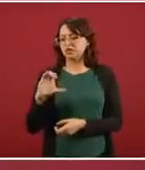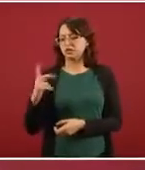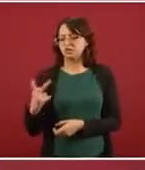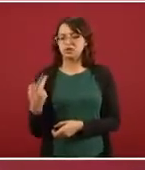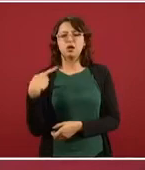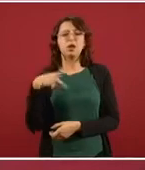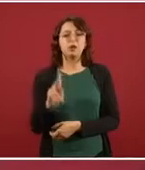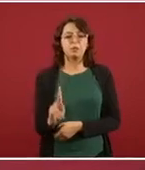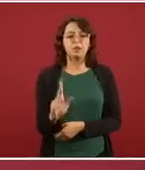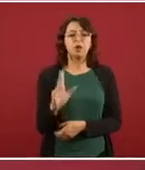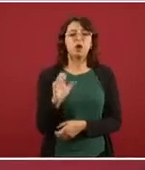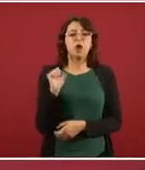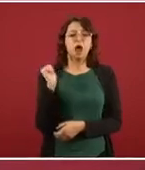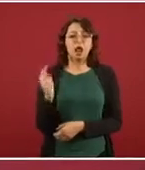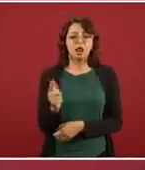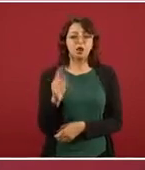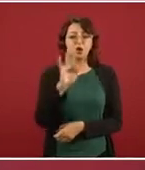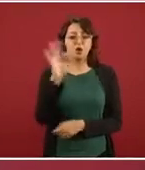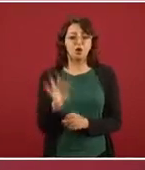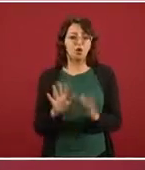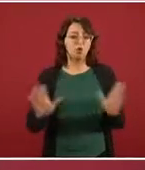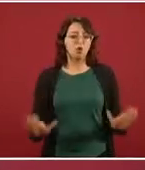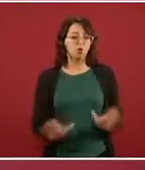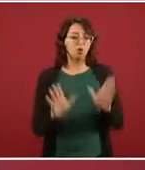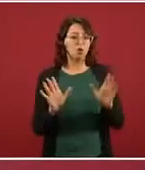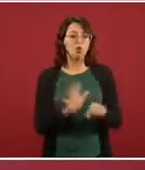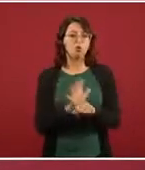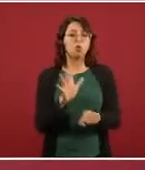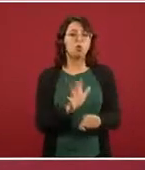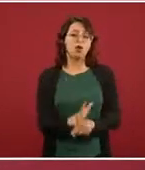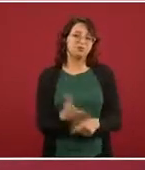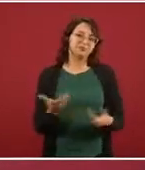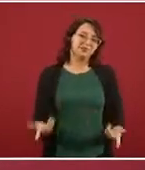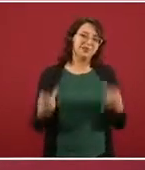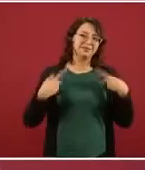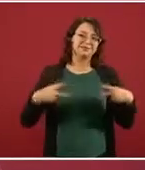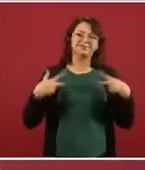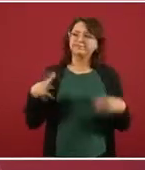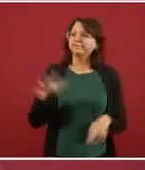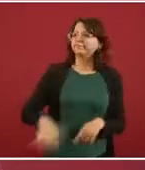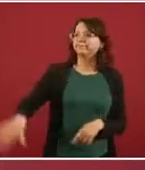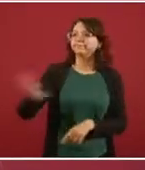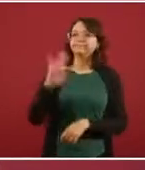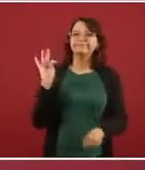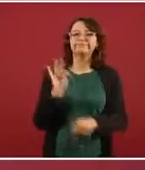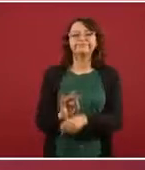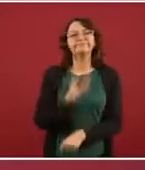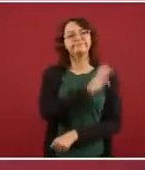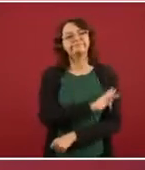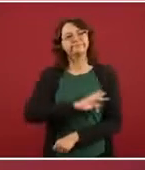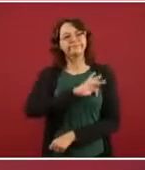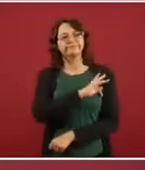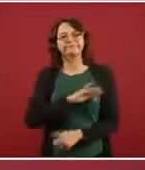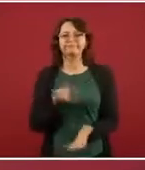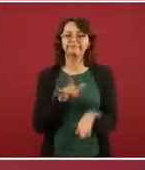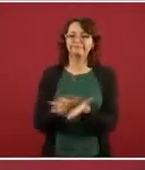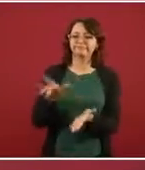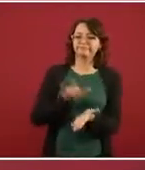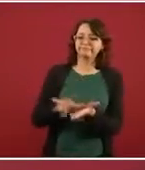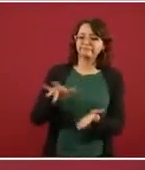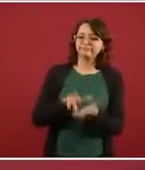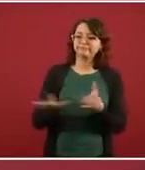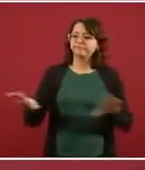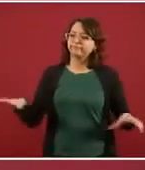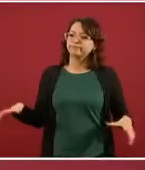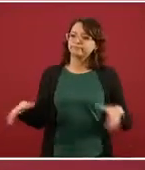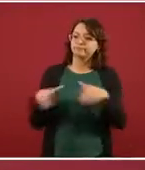bueno, pues el incentivo más importante es la felicidad que le podemos dar al pueblo el apoyo que podemos dar como sociedad en lo